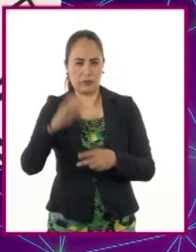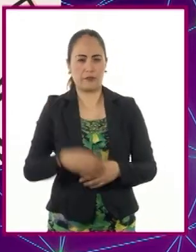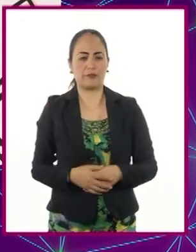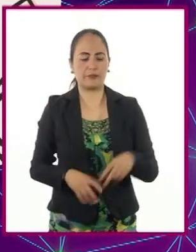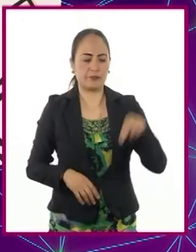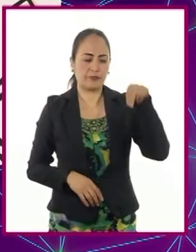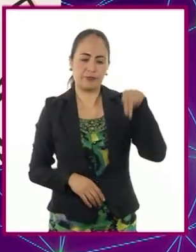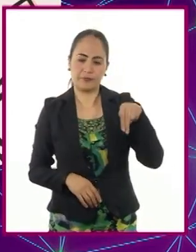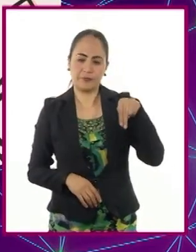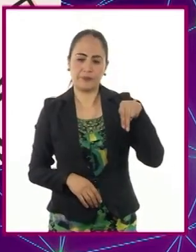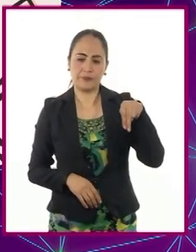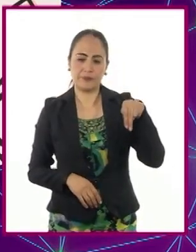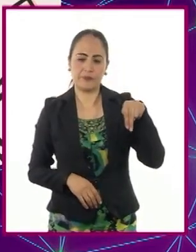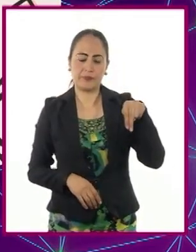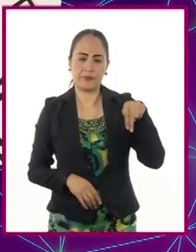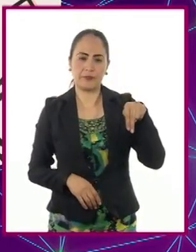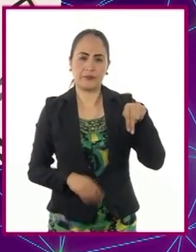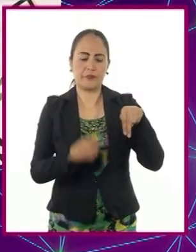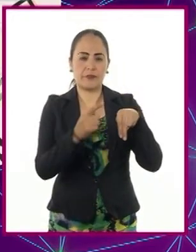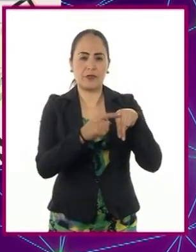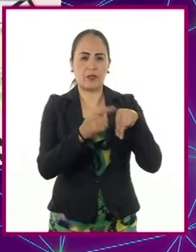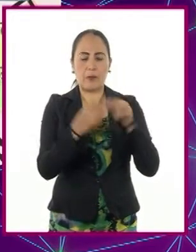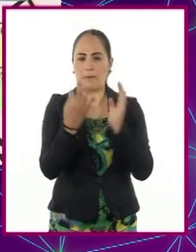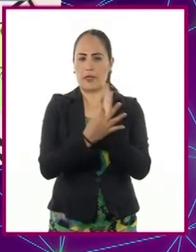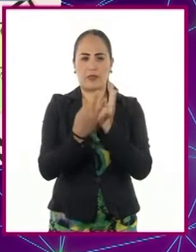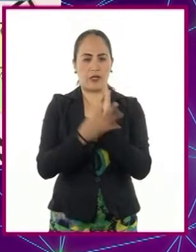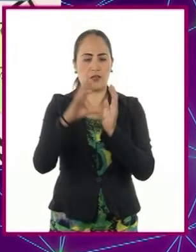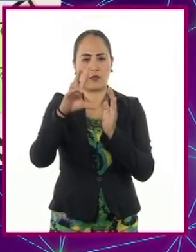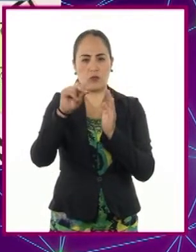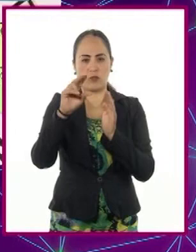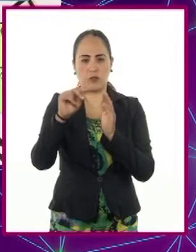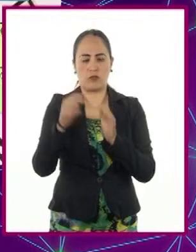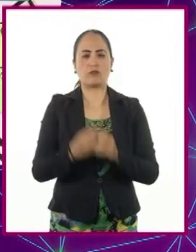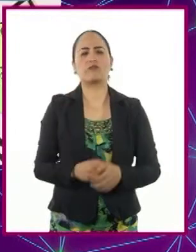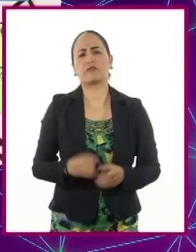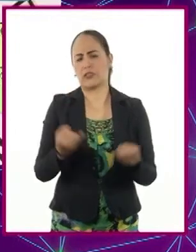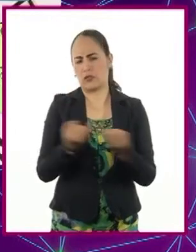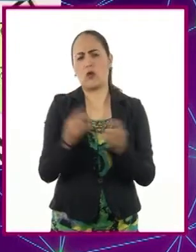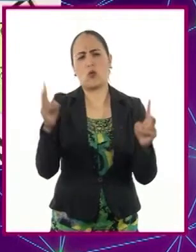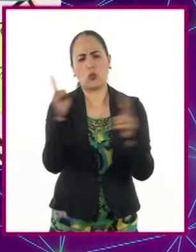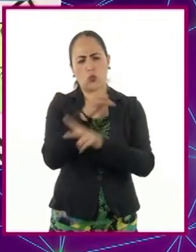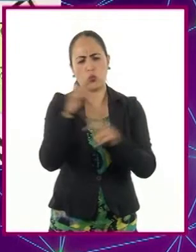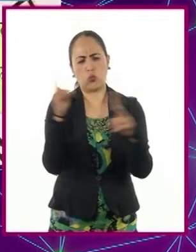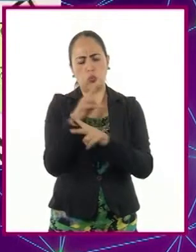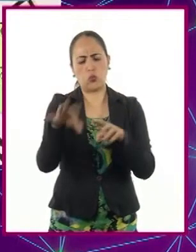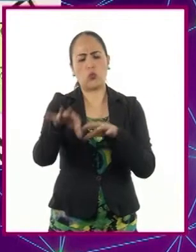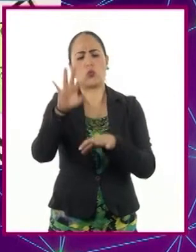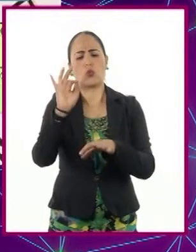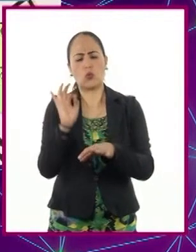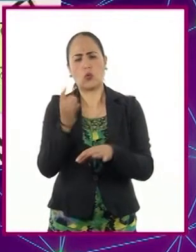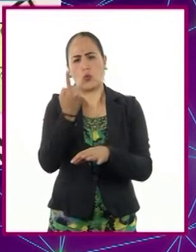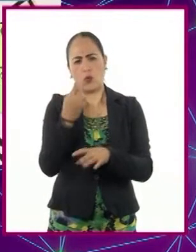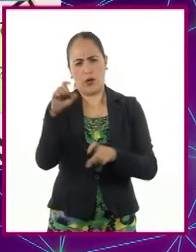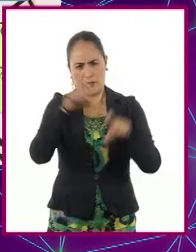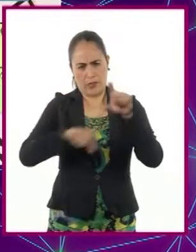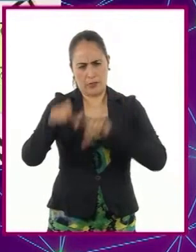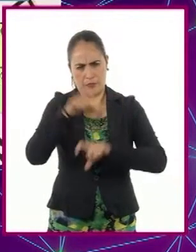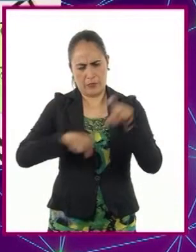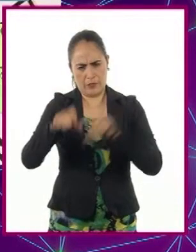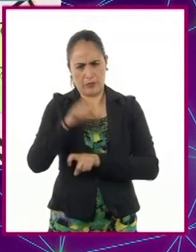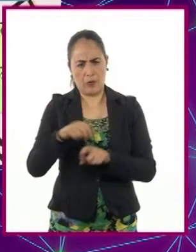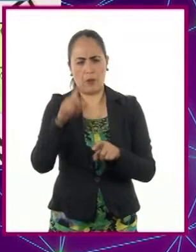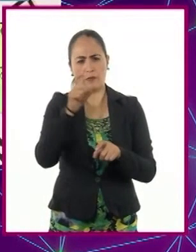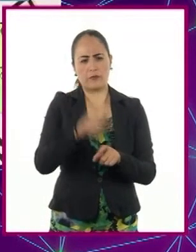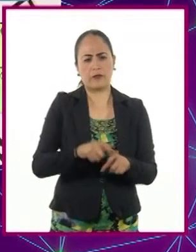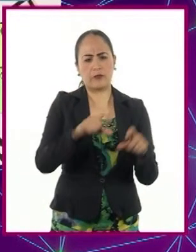nitrógeno, que es un elemento no metálico y forma parte de las sustancias que conforman al aire. Se ubica en el periodo 2 y